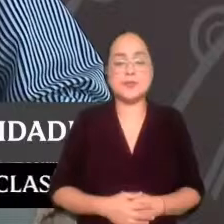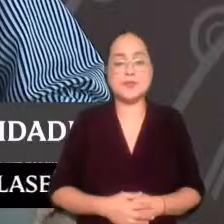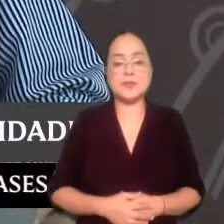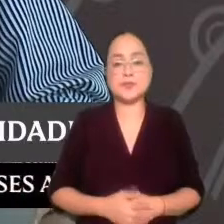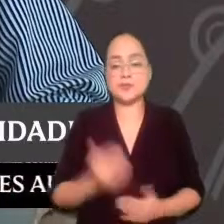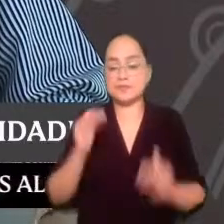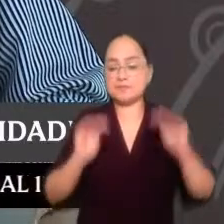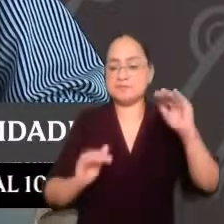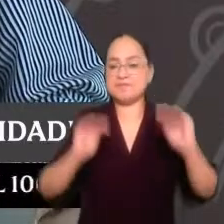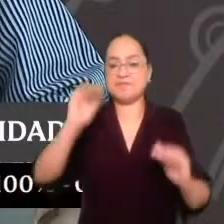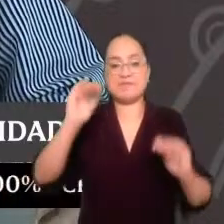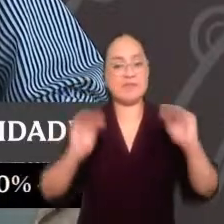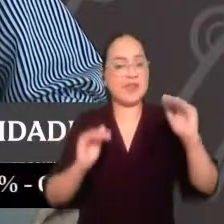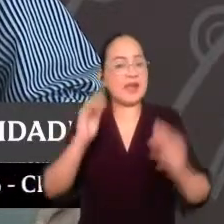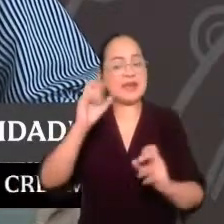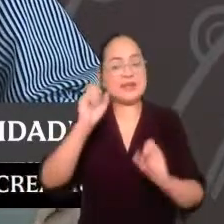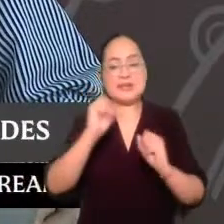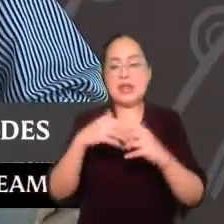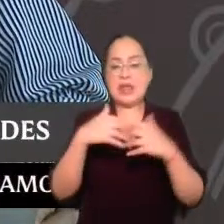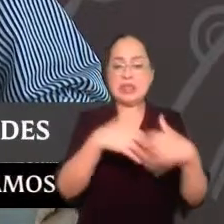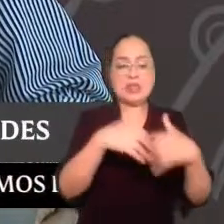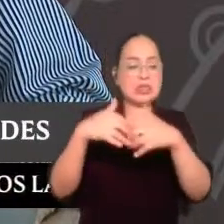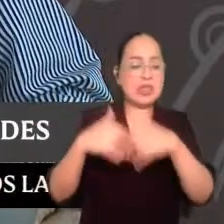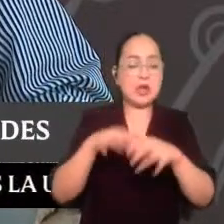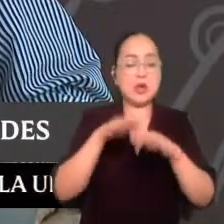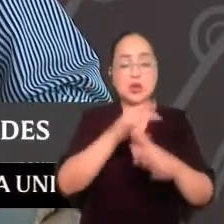disparidad en los sueldos.